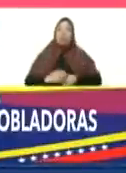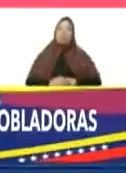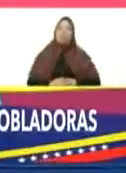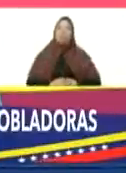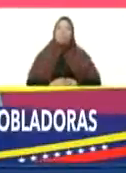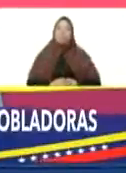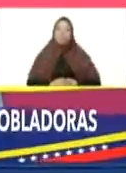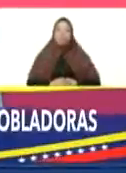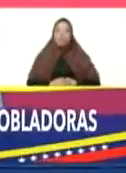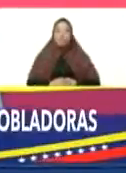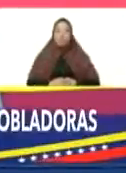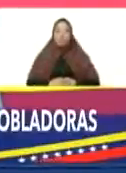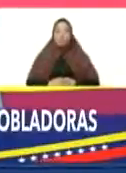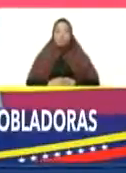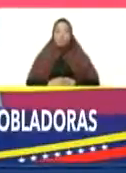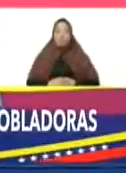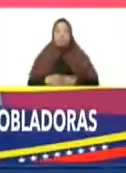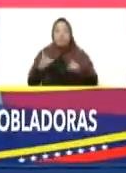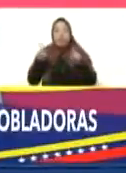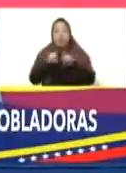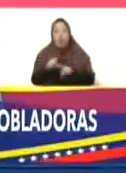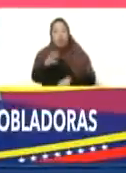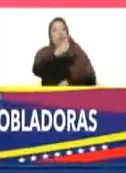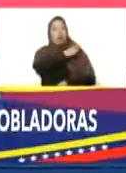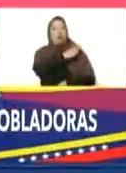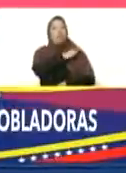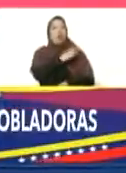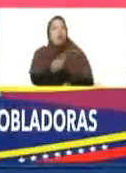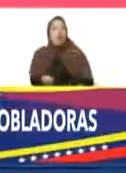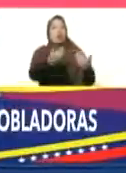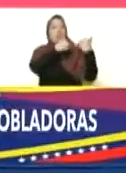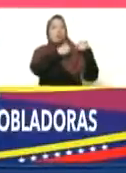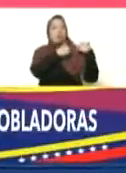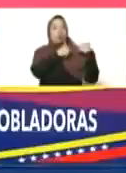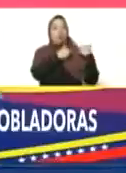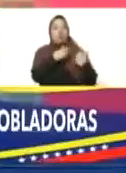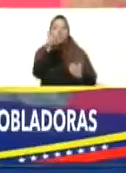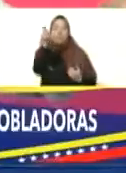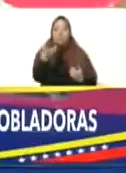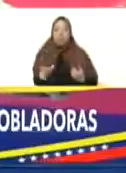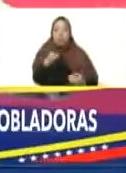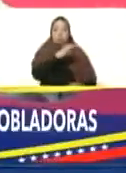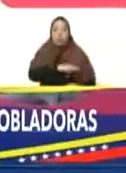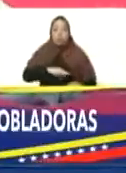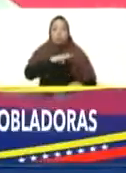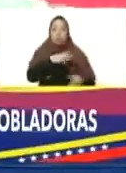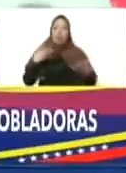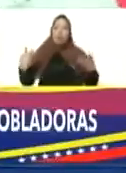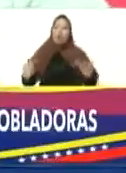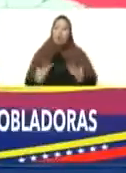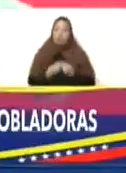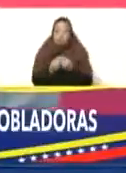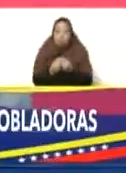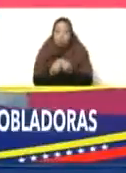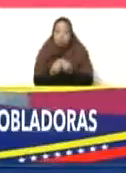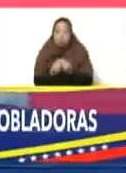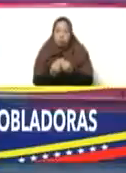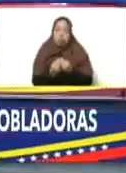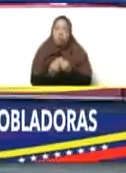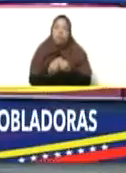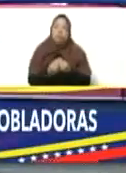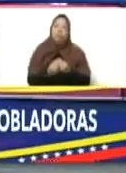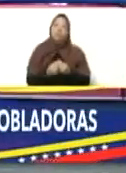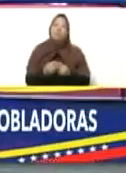e igualmente encargó al ministro villarroel de inmediato junto a jorge arriaza del